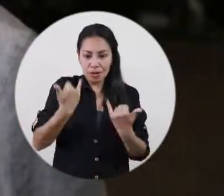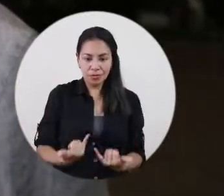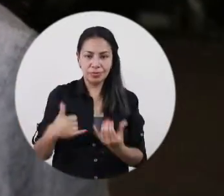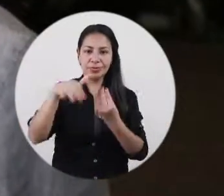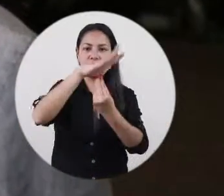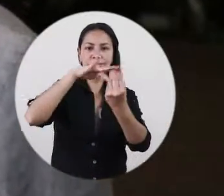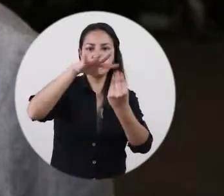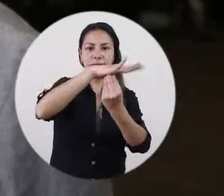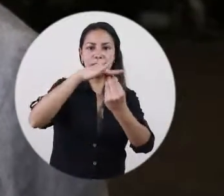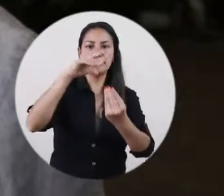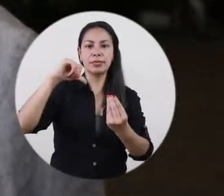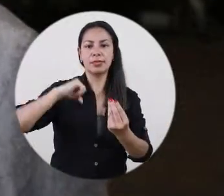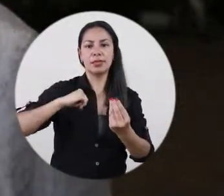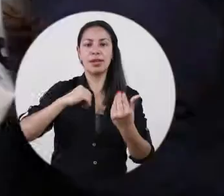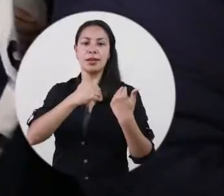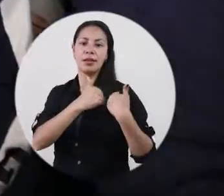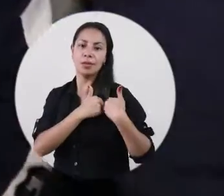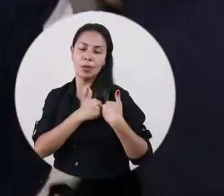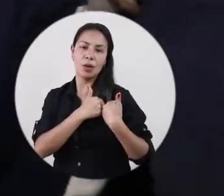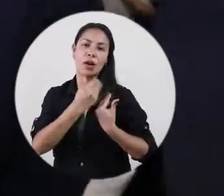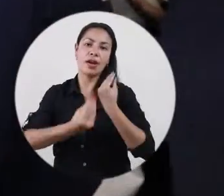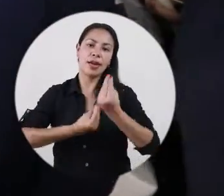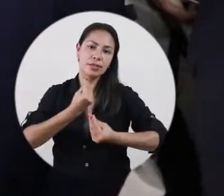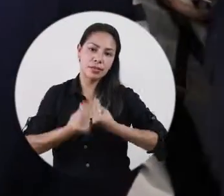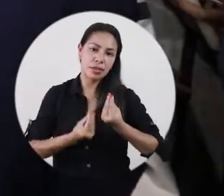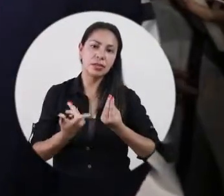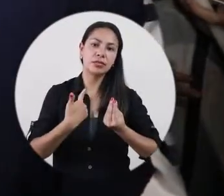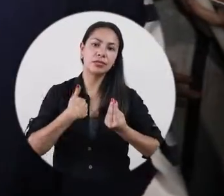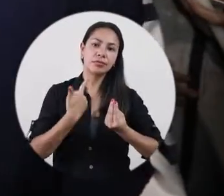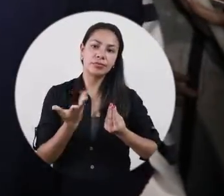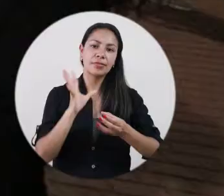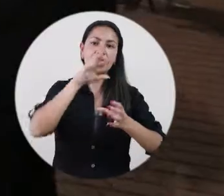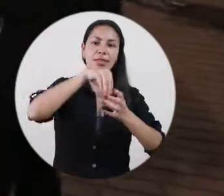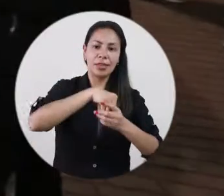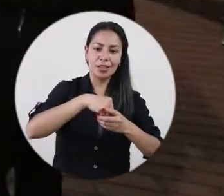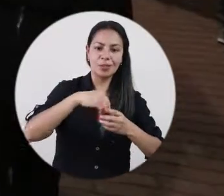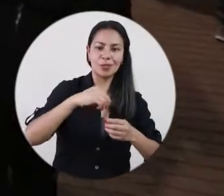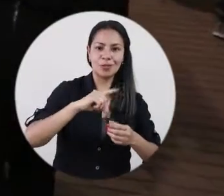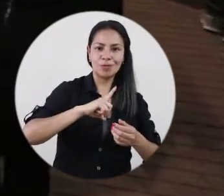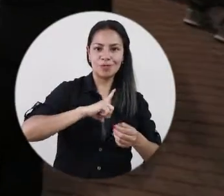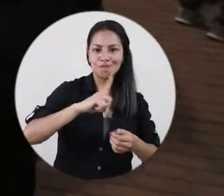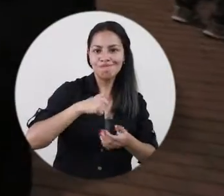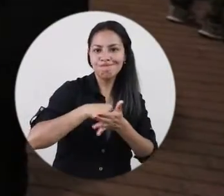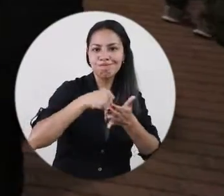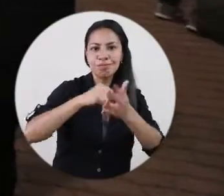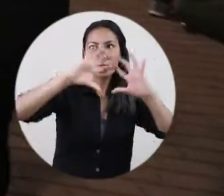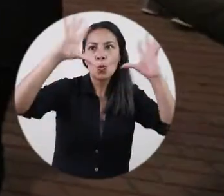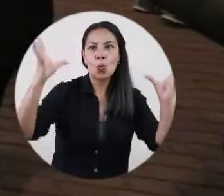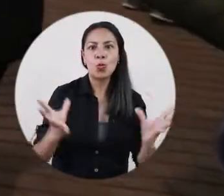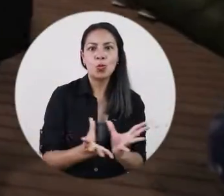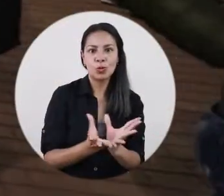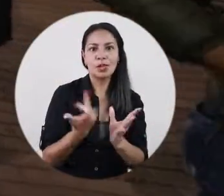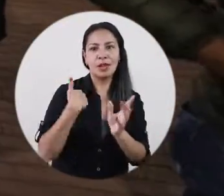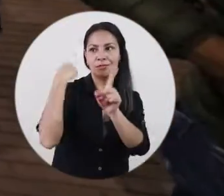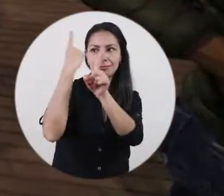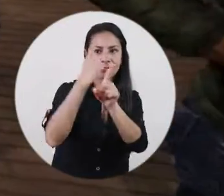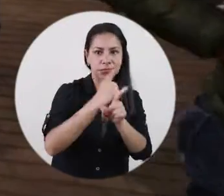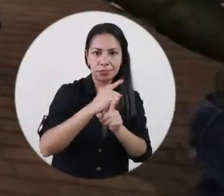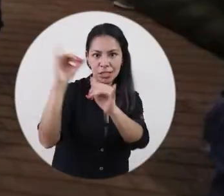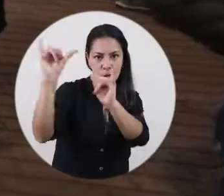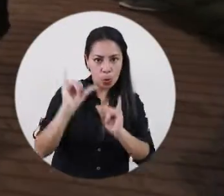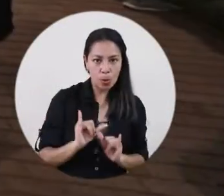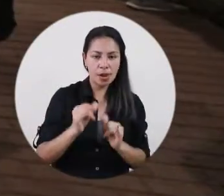también tenemos la responsabilidad de tomar y de vincularnos este tipo de iniciativas que mundialmente también se conmemora en entonces